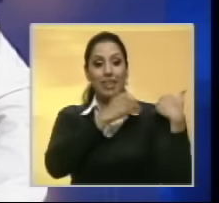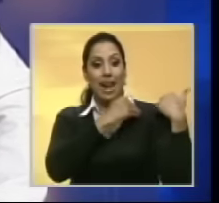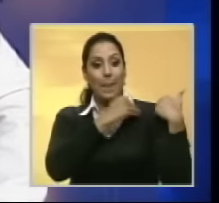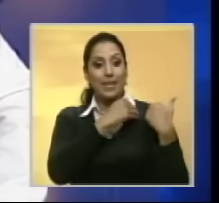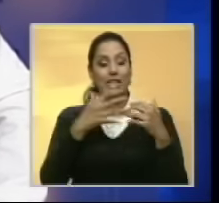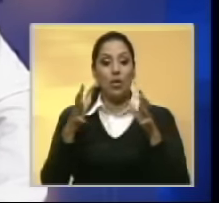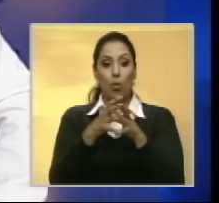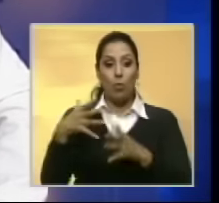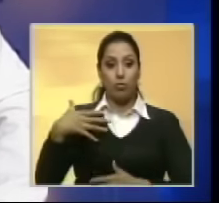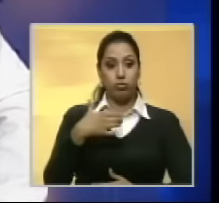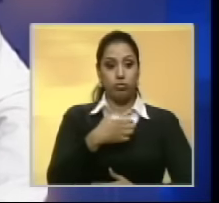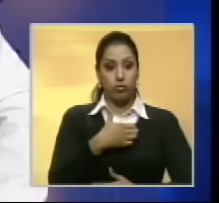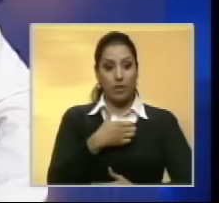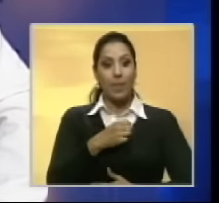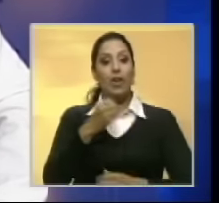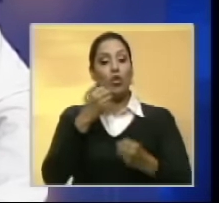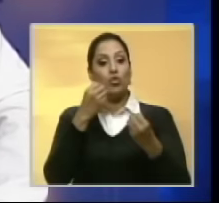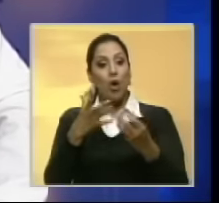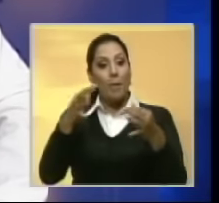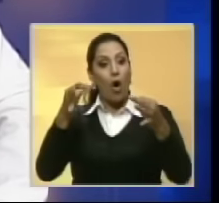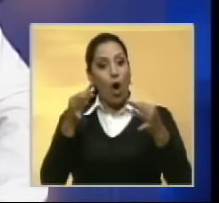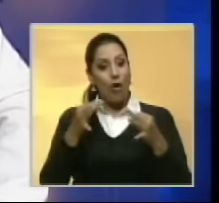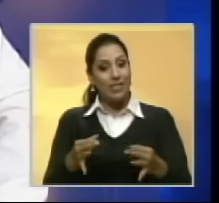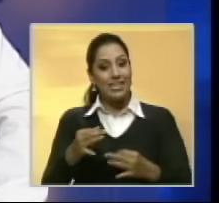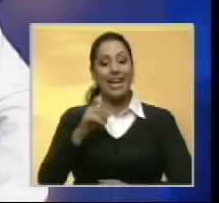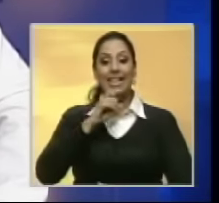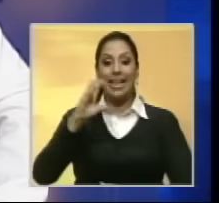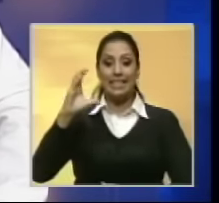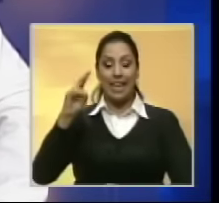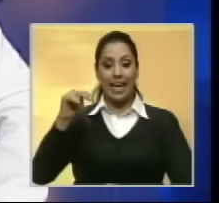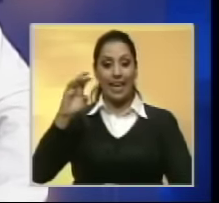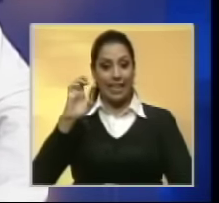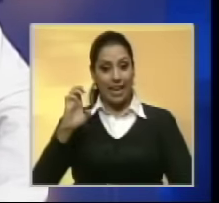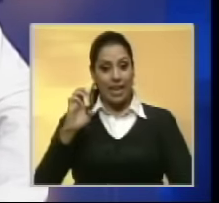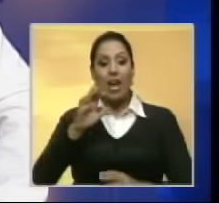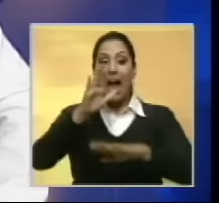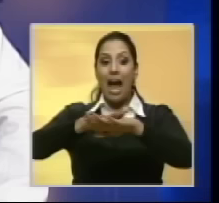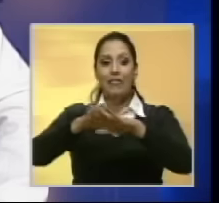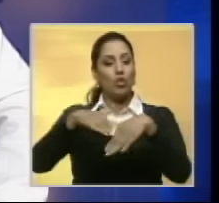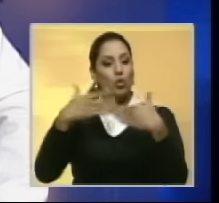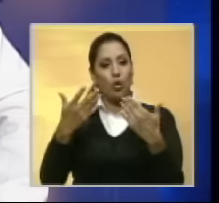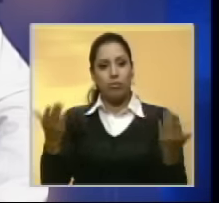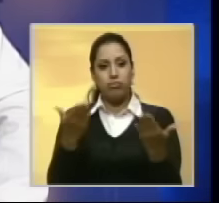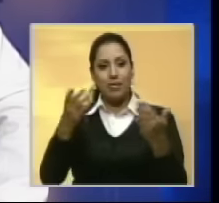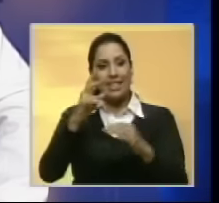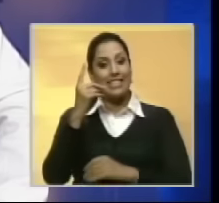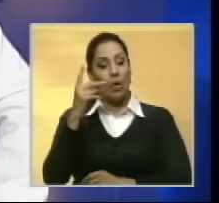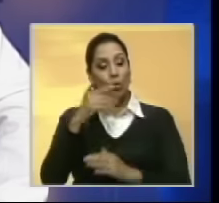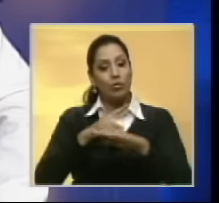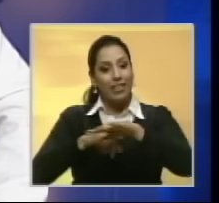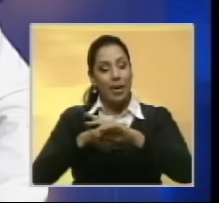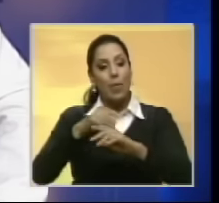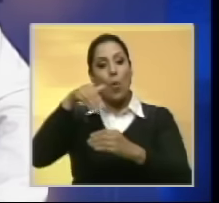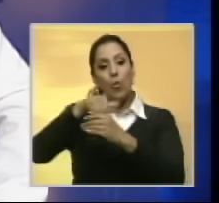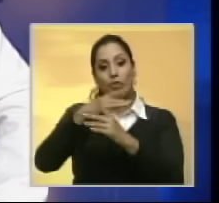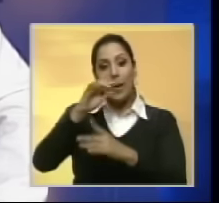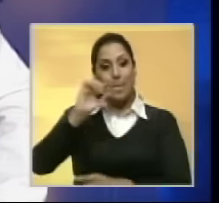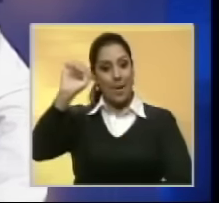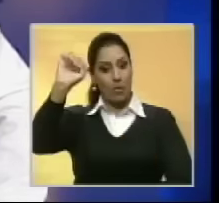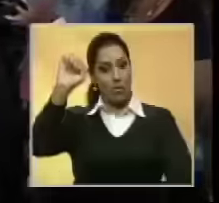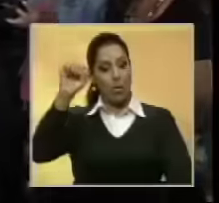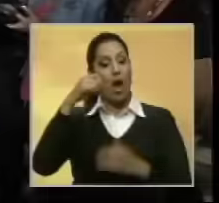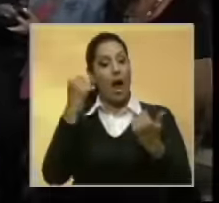Representantes de la Mesa de la Unidad Democrática entregaron formalmente ante el Consejo Nacional Electoral la solicitud para la activación de la segunda fase del referéndum